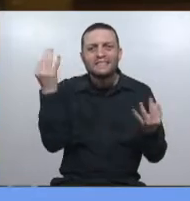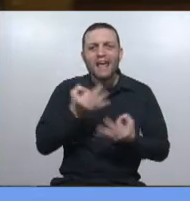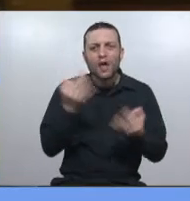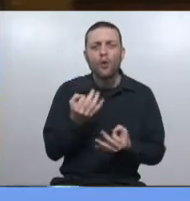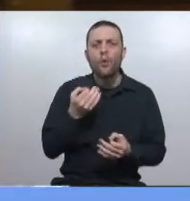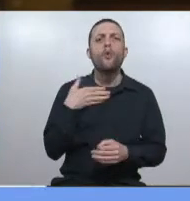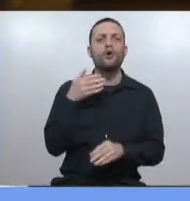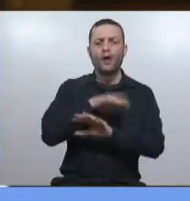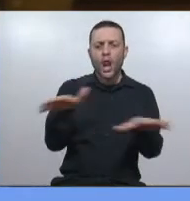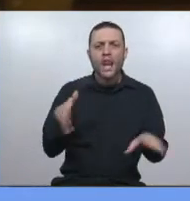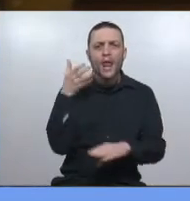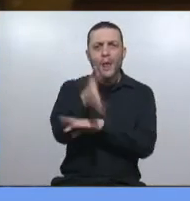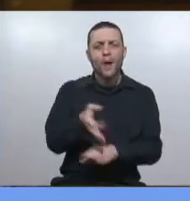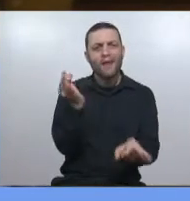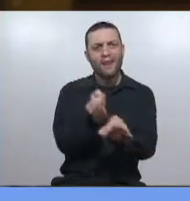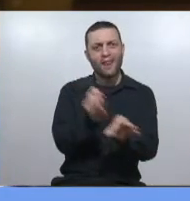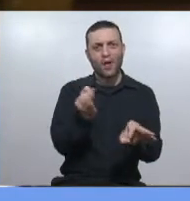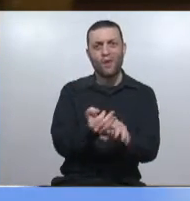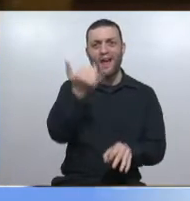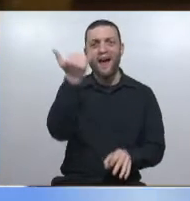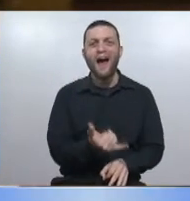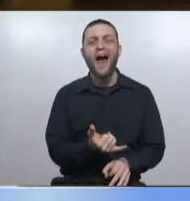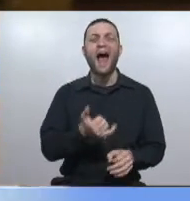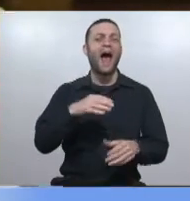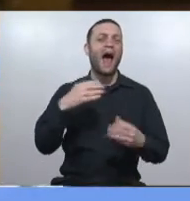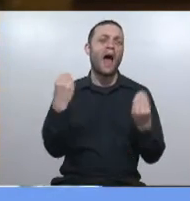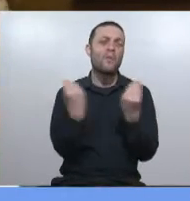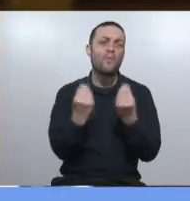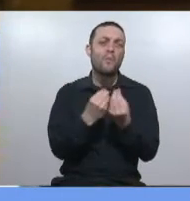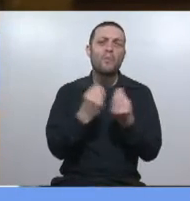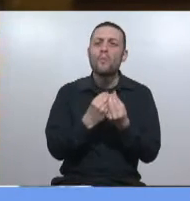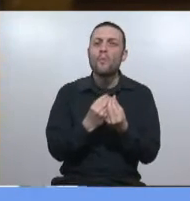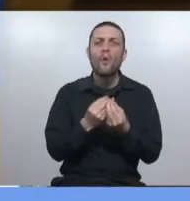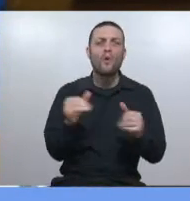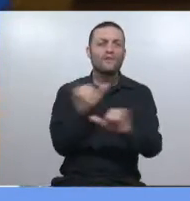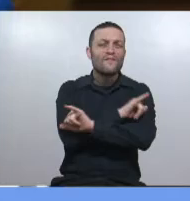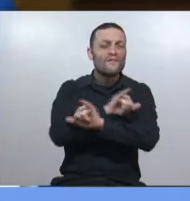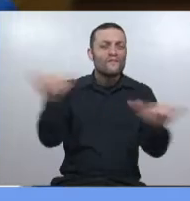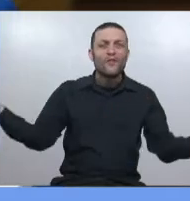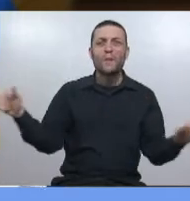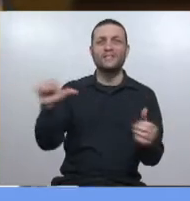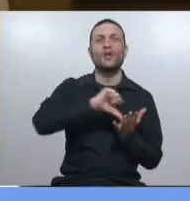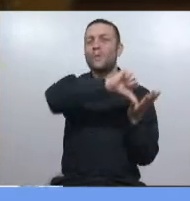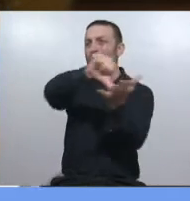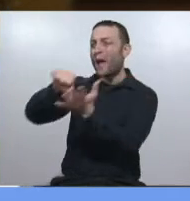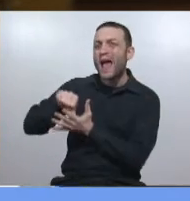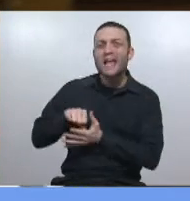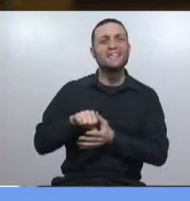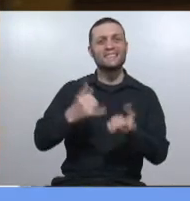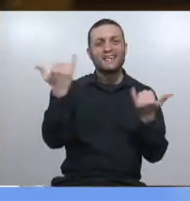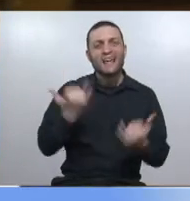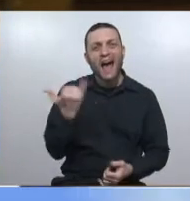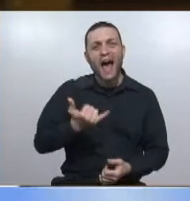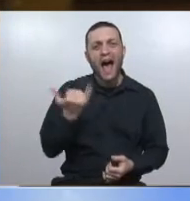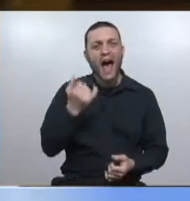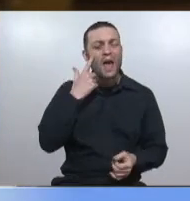colegio que hay un montón de documentación internacional y nacional que manifiestan el daño psicológico académico pedagógico que significa que los